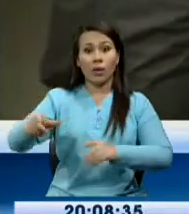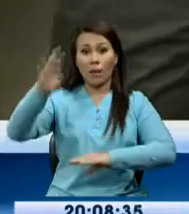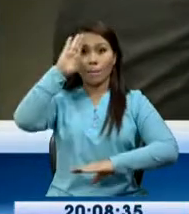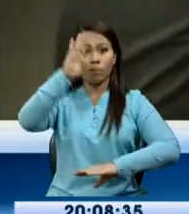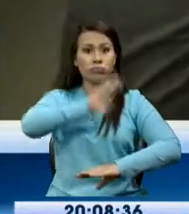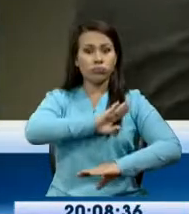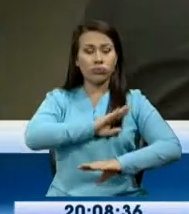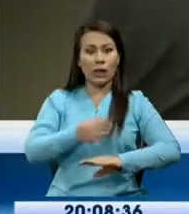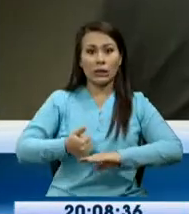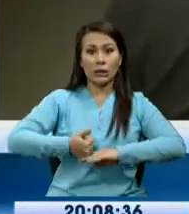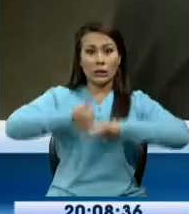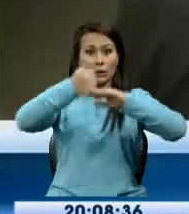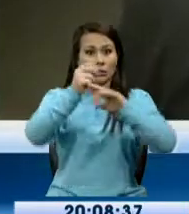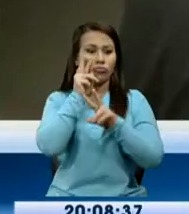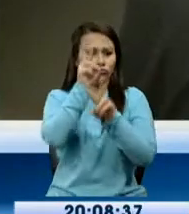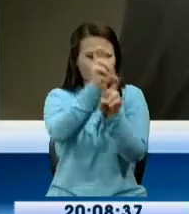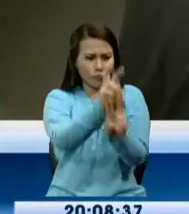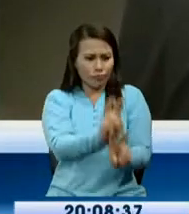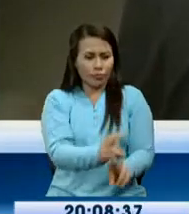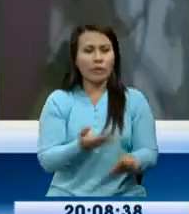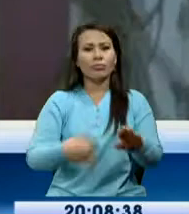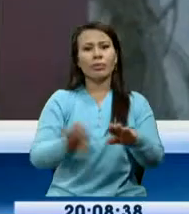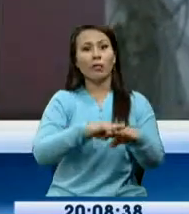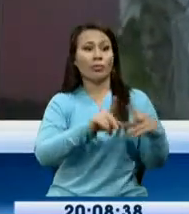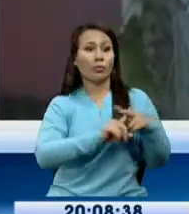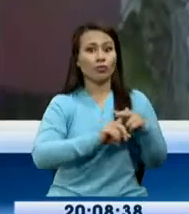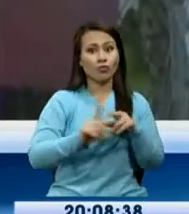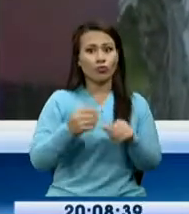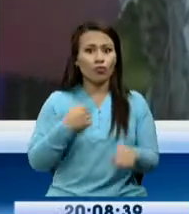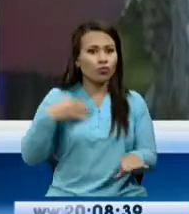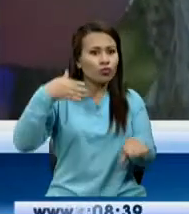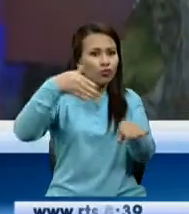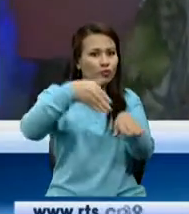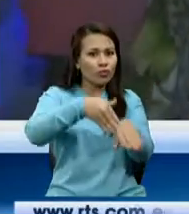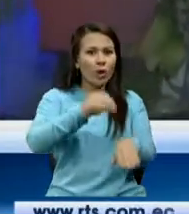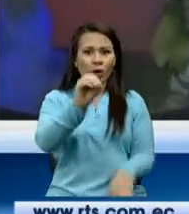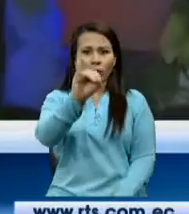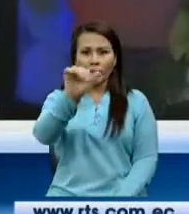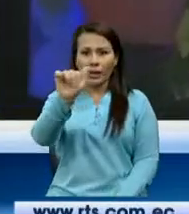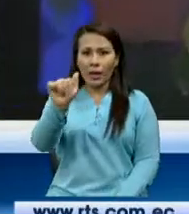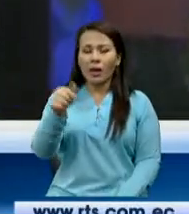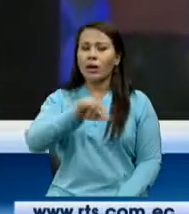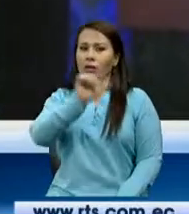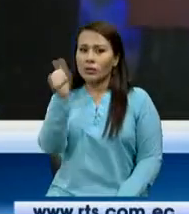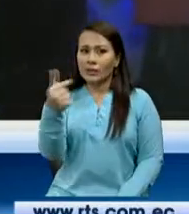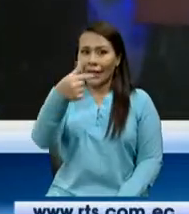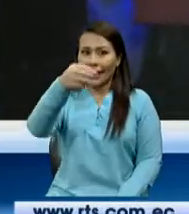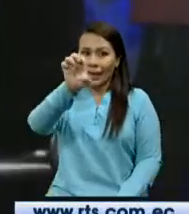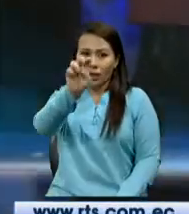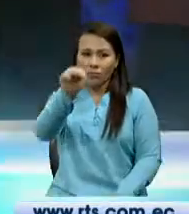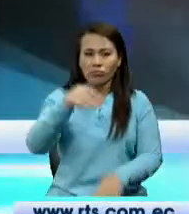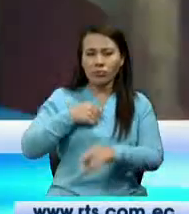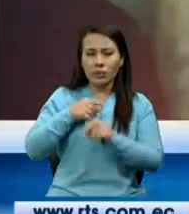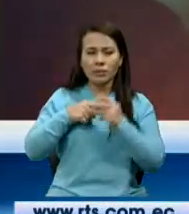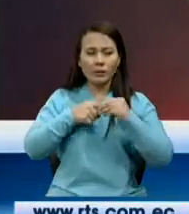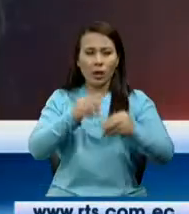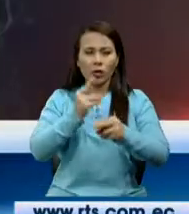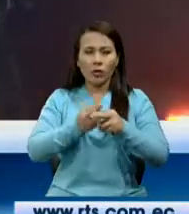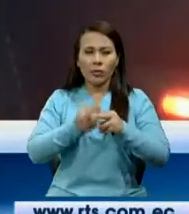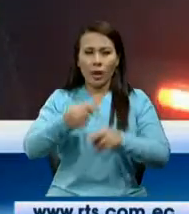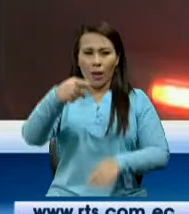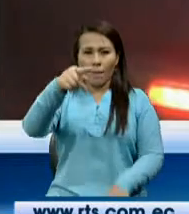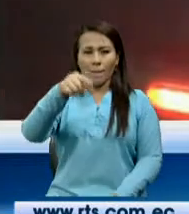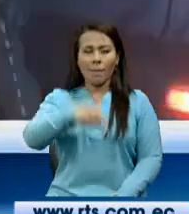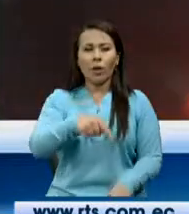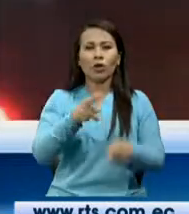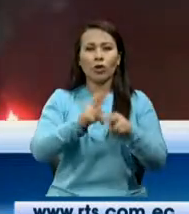de Investigaciones Antinarcóticos UIAN y el Grupo Especial Móvil Antinarcóticos GEMA realizaron el operativo denominado Bruja